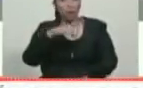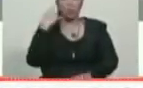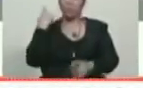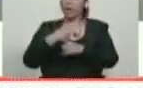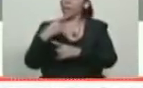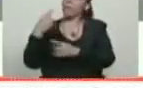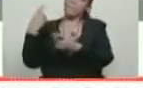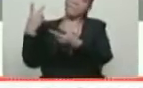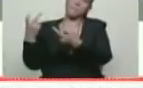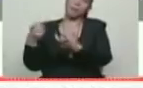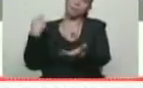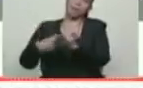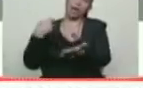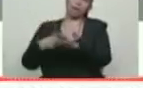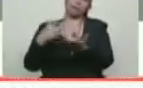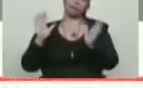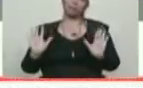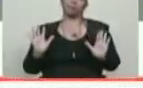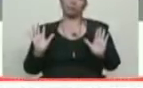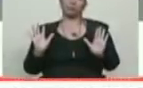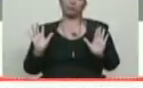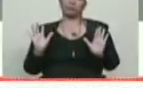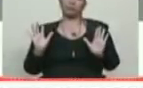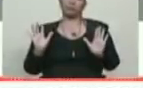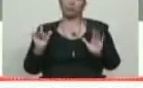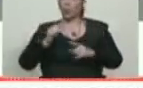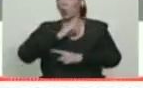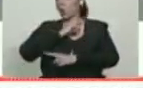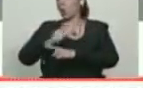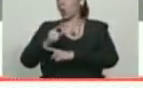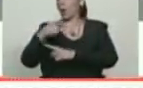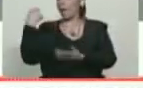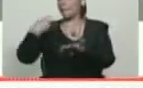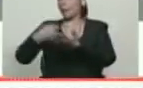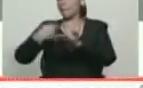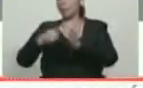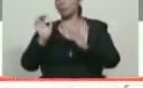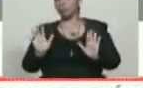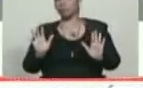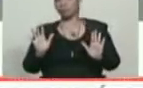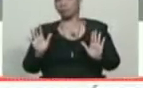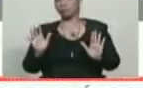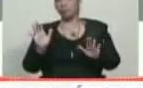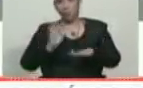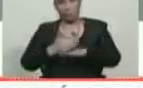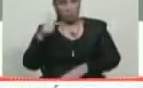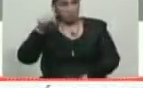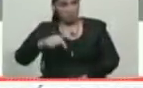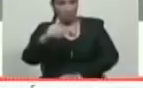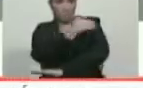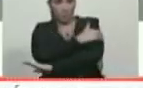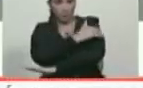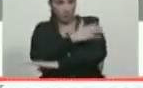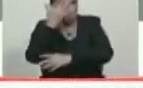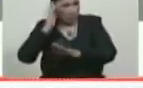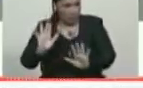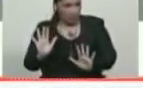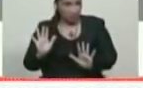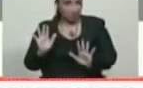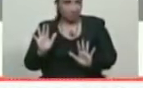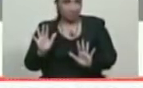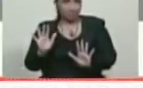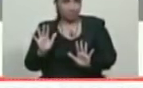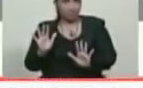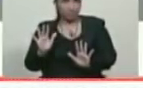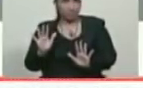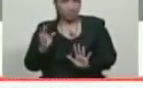cobrársela. El pueblo está obligado a cobrársela. Porque si aquí los escuálidos creen,